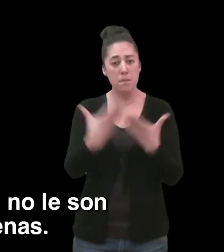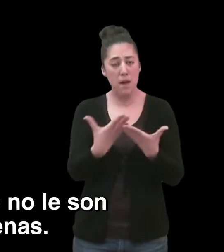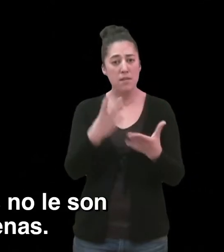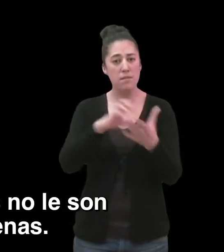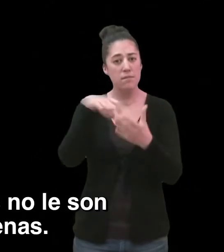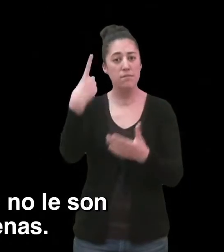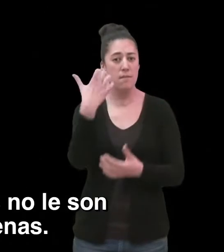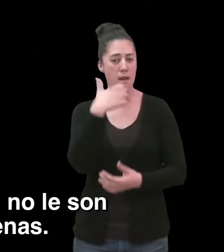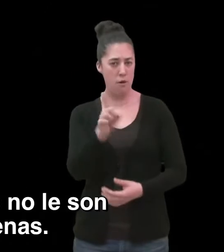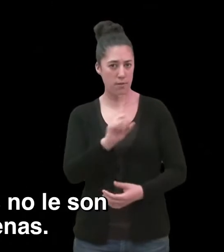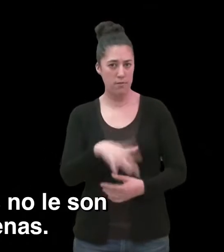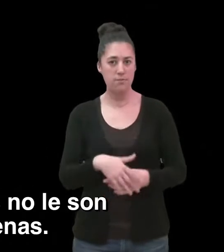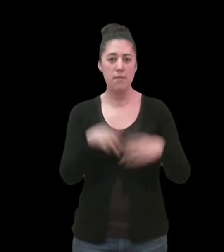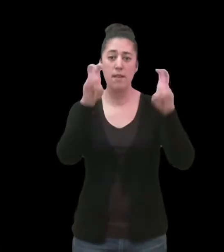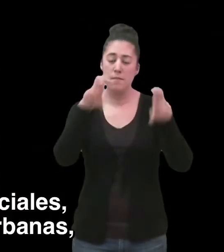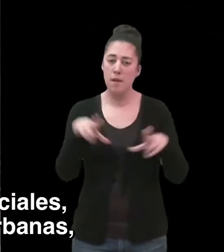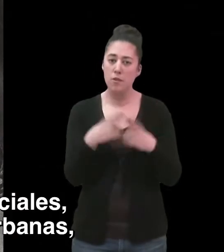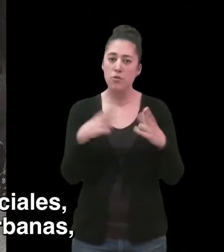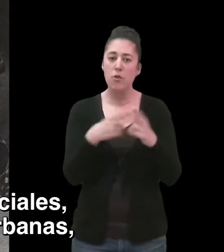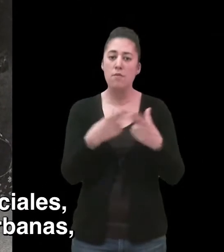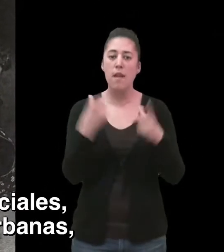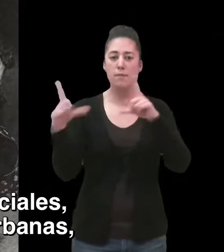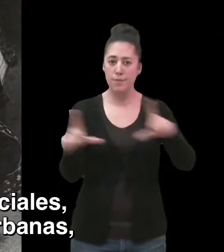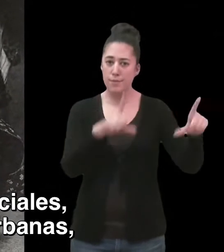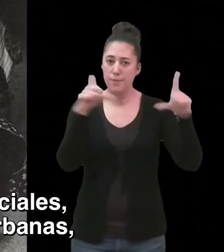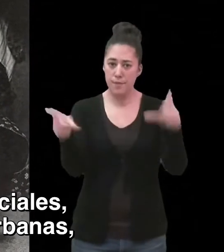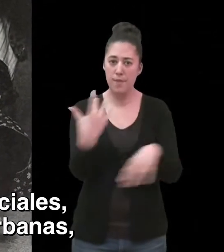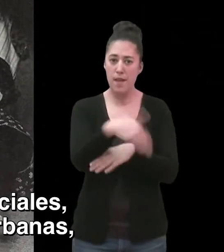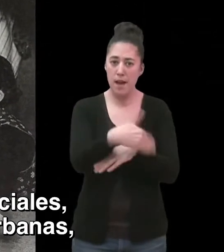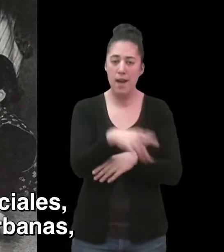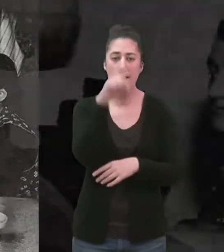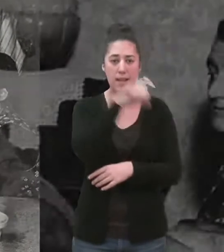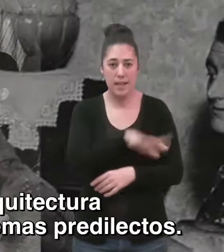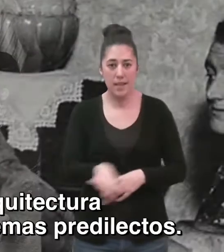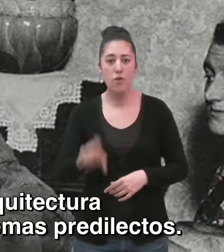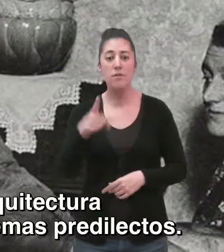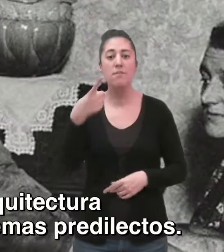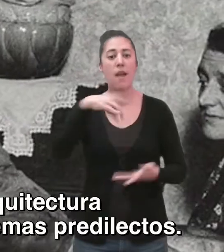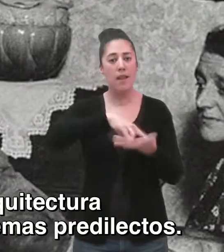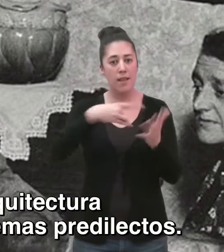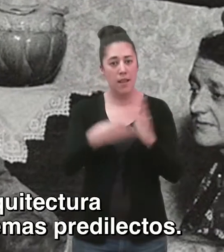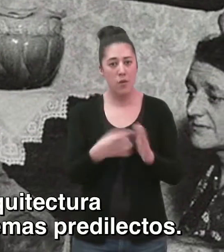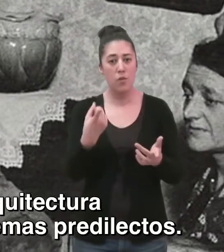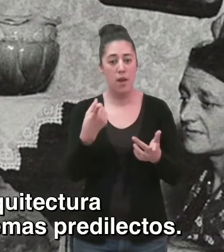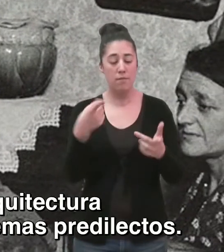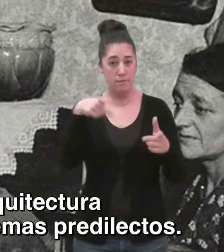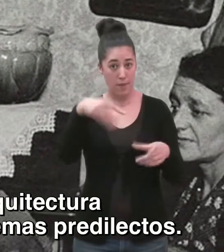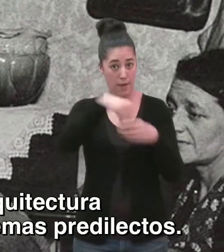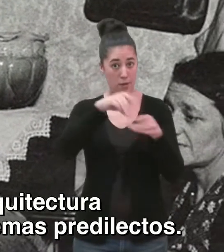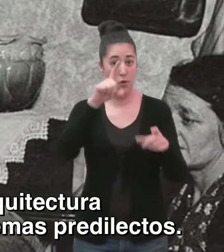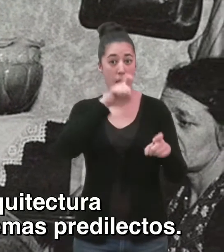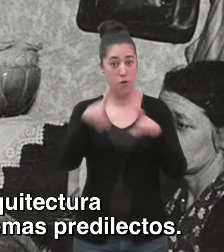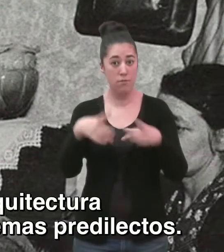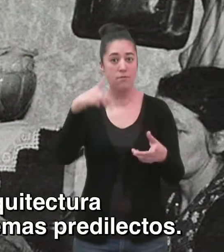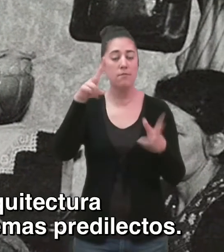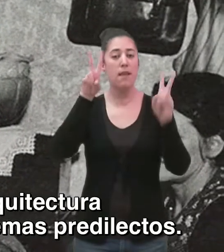país no le son tampoco ajenas. Los temas sociales, las escenas urbanas, los niños y la arquitectura